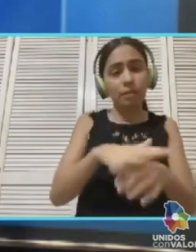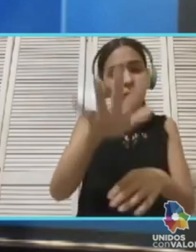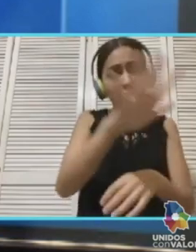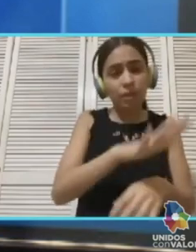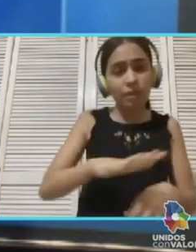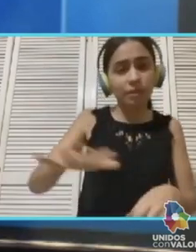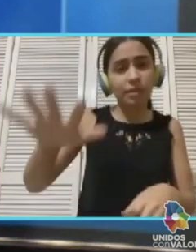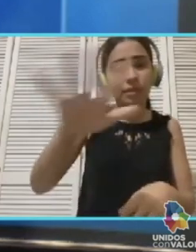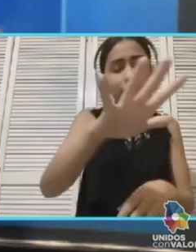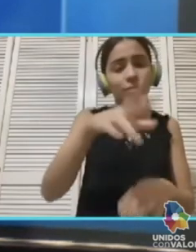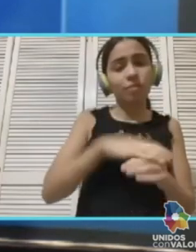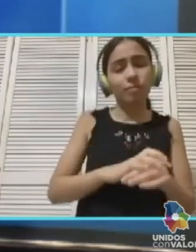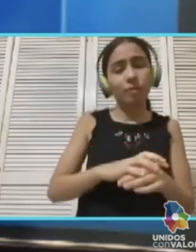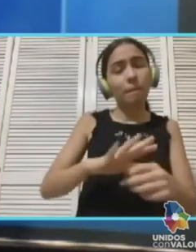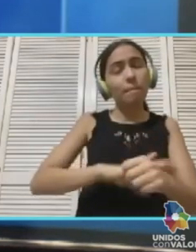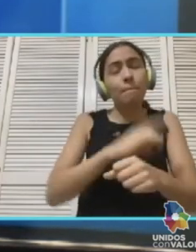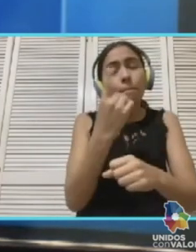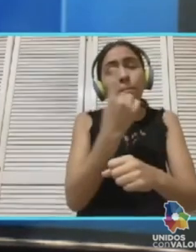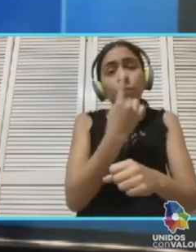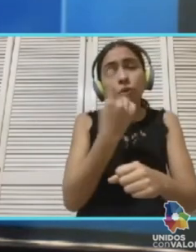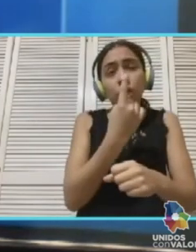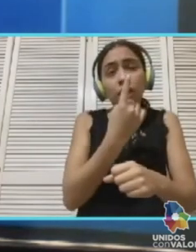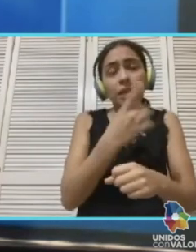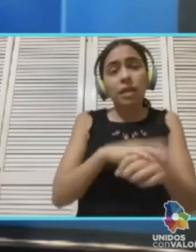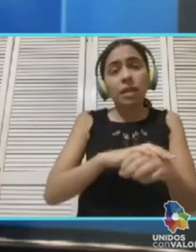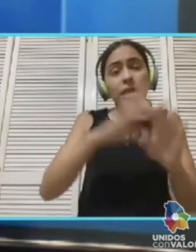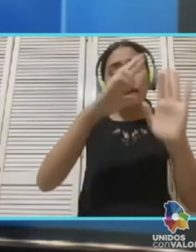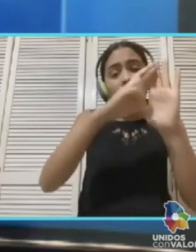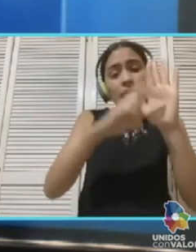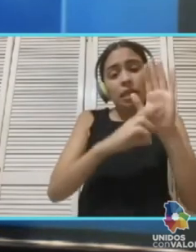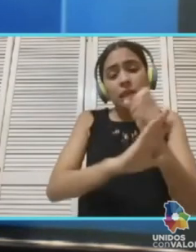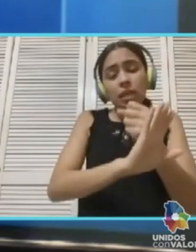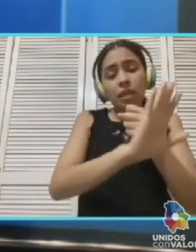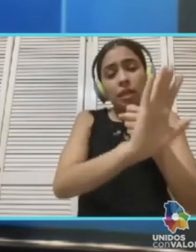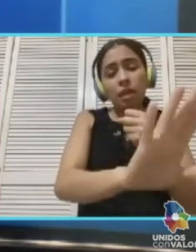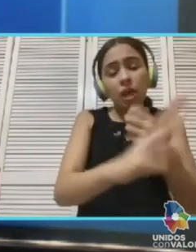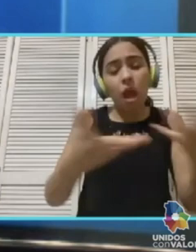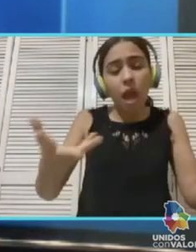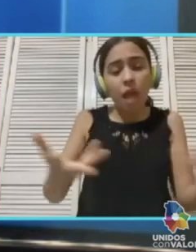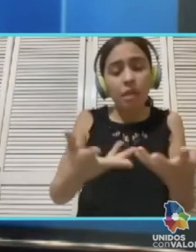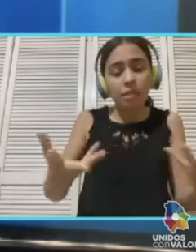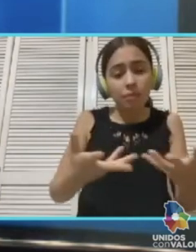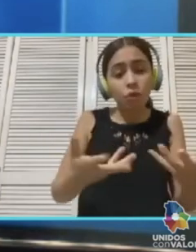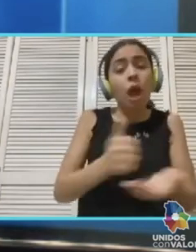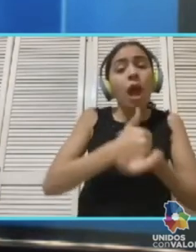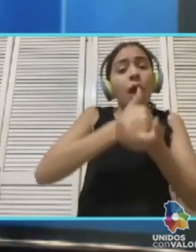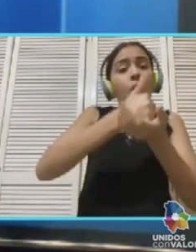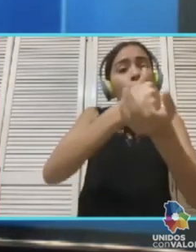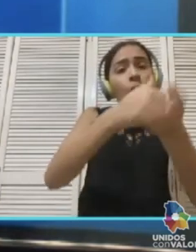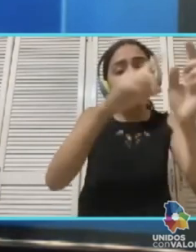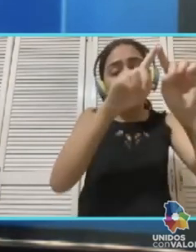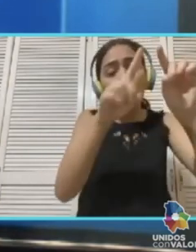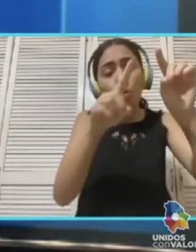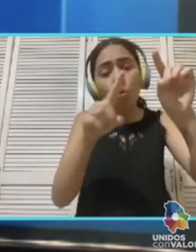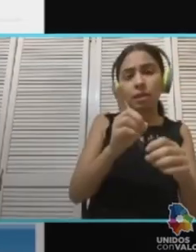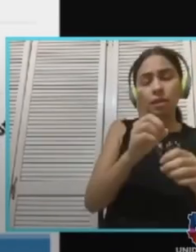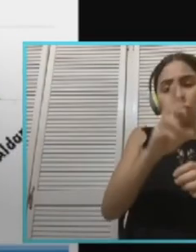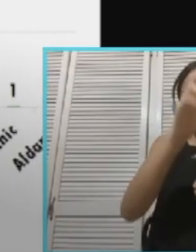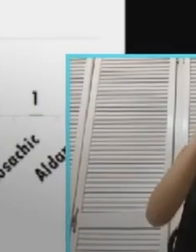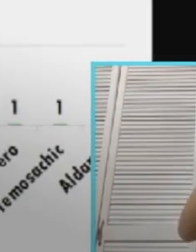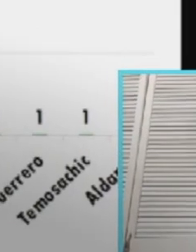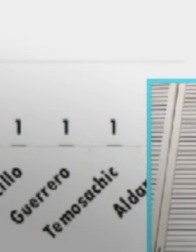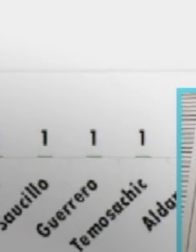la secretaria de salud del estado de chihuahua dio a conocer que aumentaron 66 casos positivos a kobe 19 y 9 defunciones más